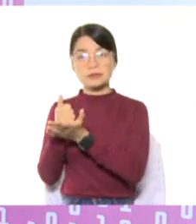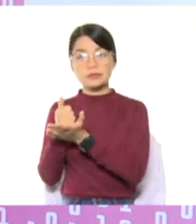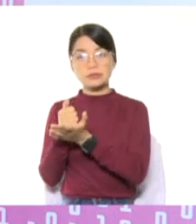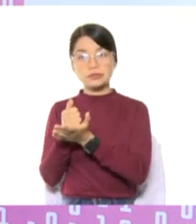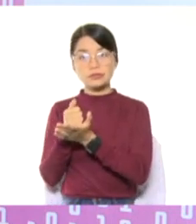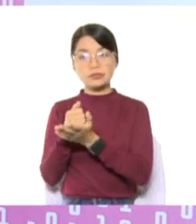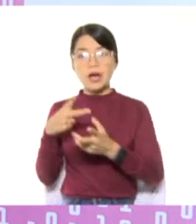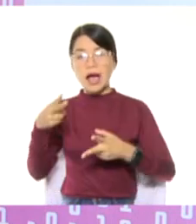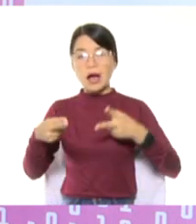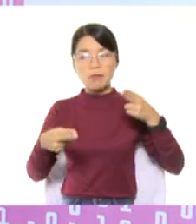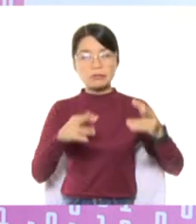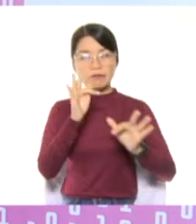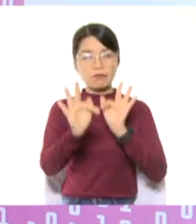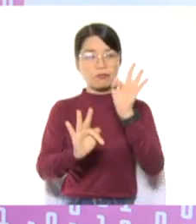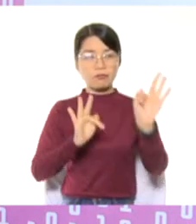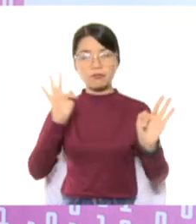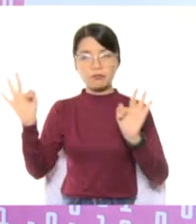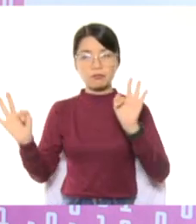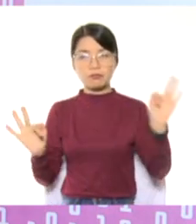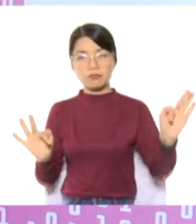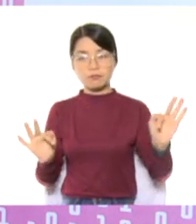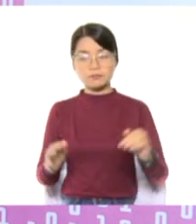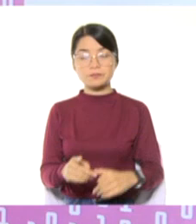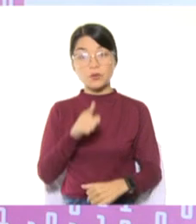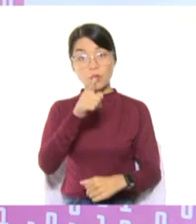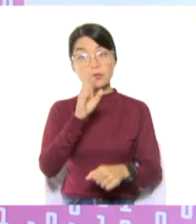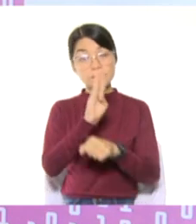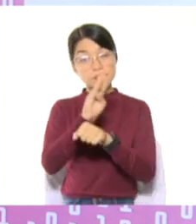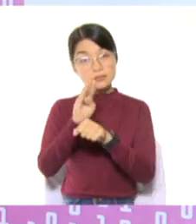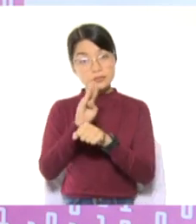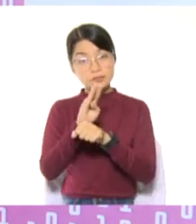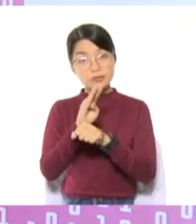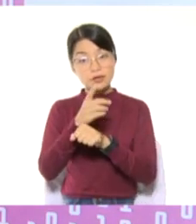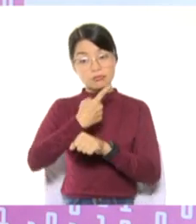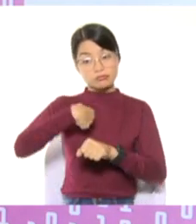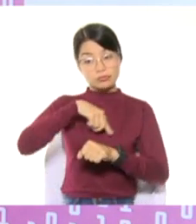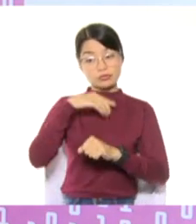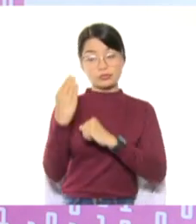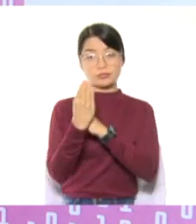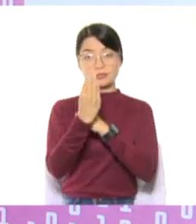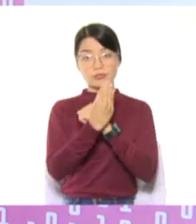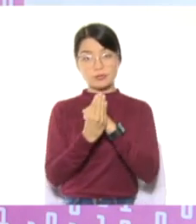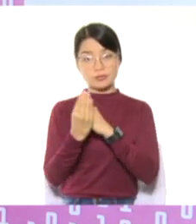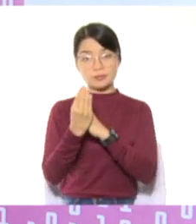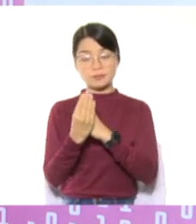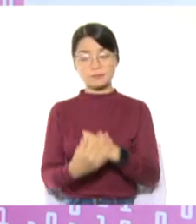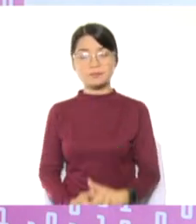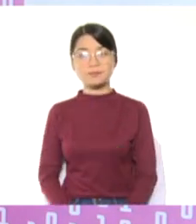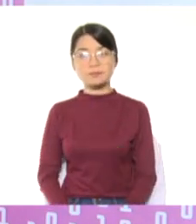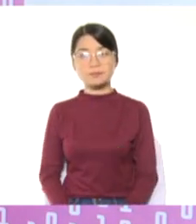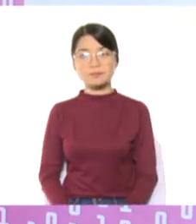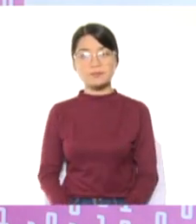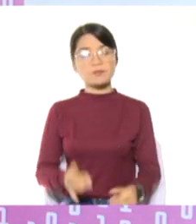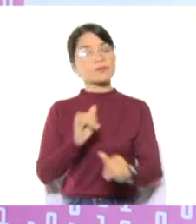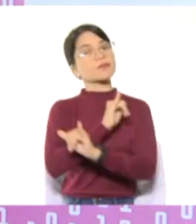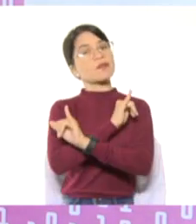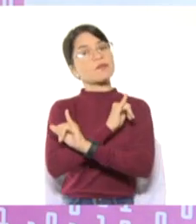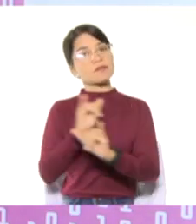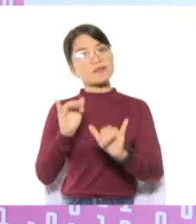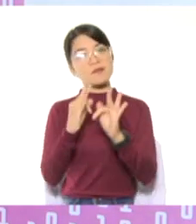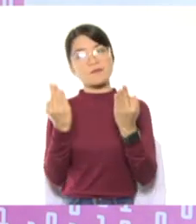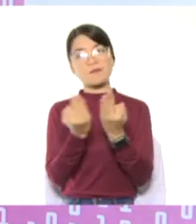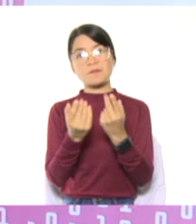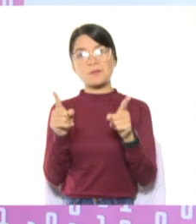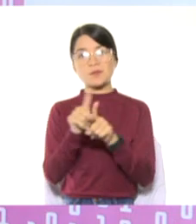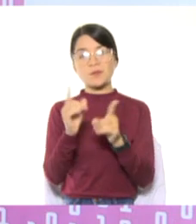propagación de la COVID-19. Y lo mejor, se cuidan ustedes y nos cuidamos nosotros. Y así hemos llegado al final de